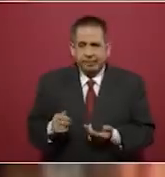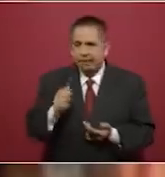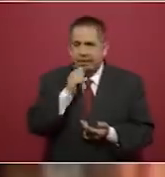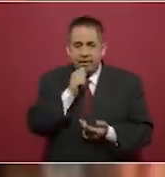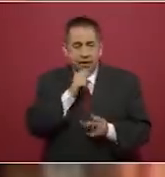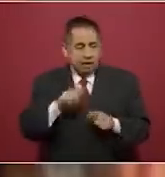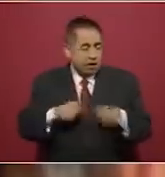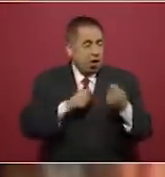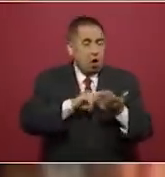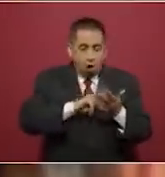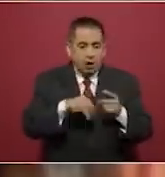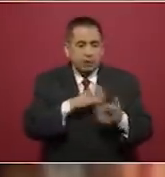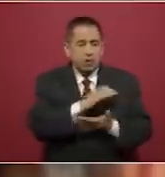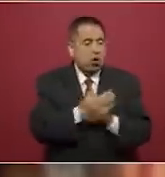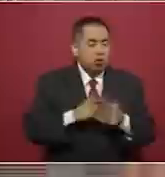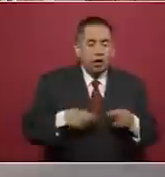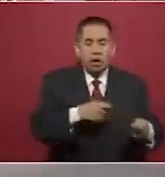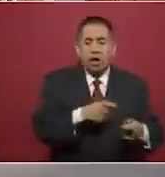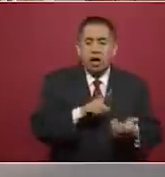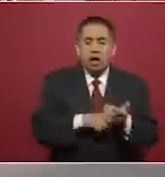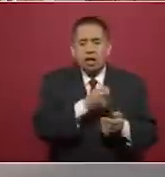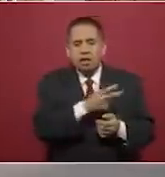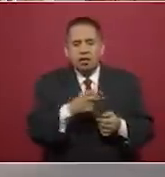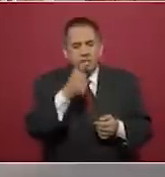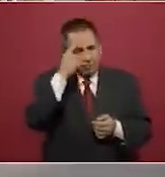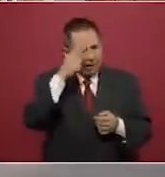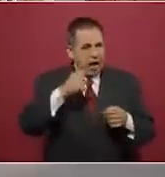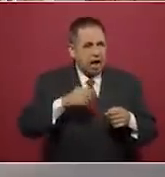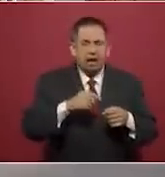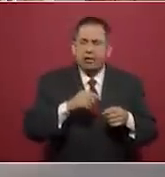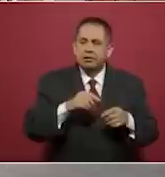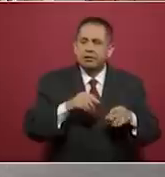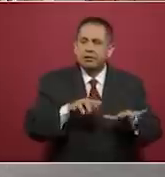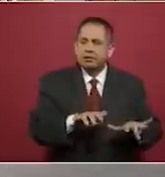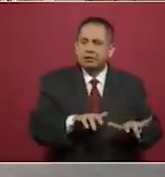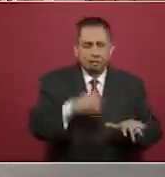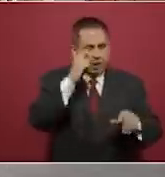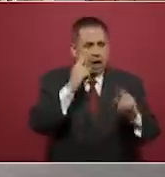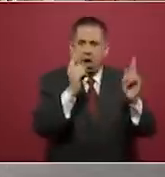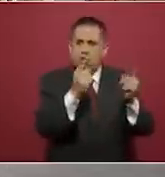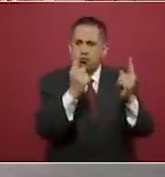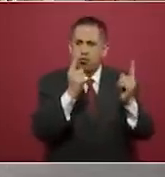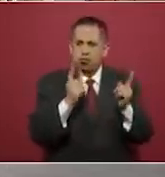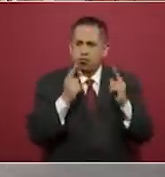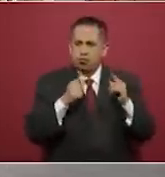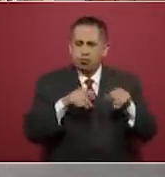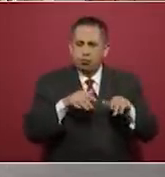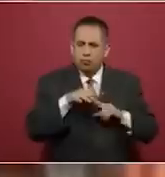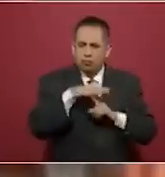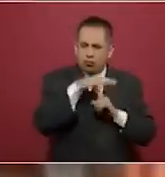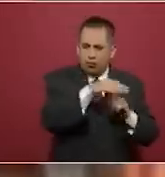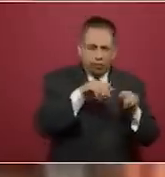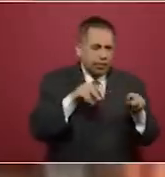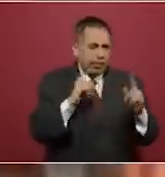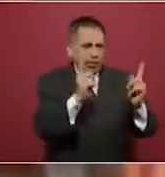recontratado a los técnicos que operan los drones que se encargan de hacer seguimiento de bandas de crimen